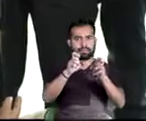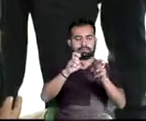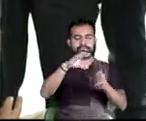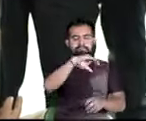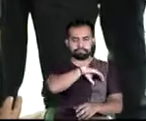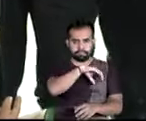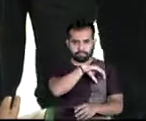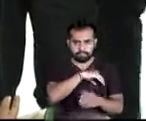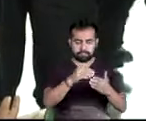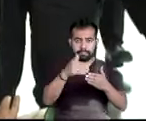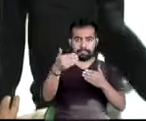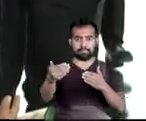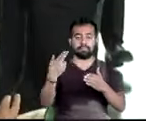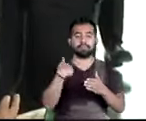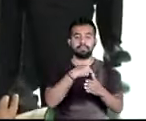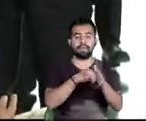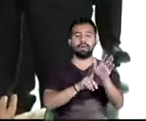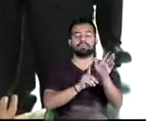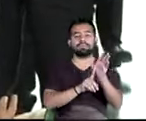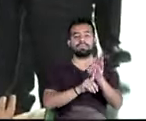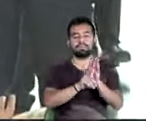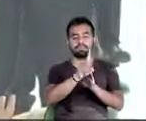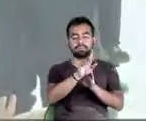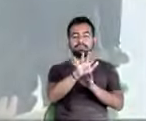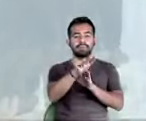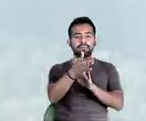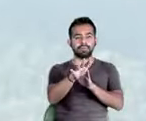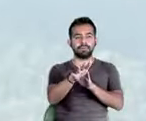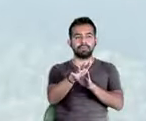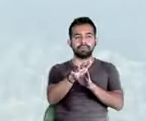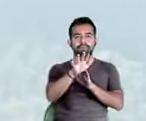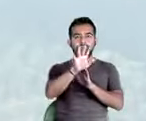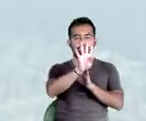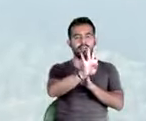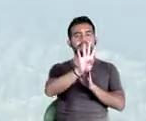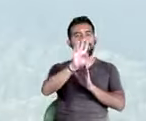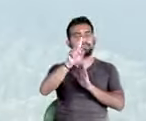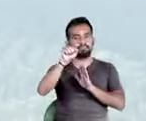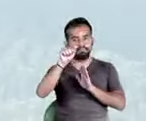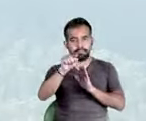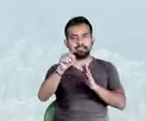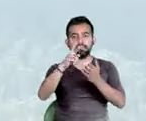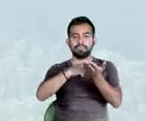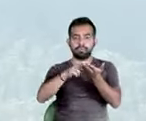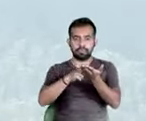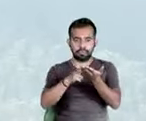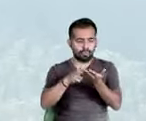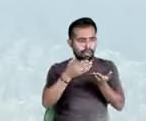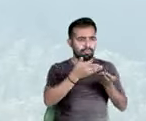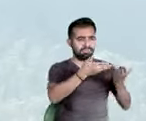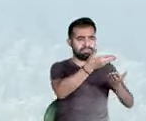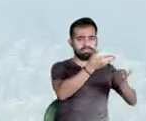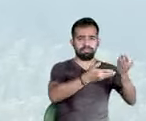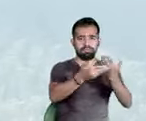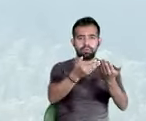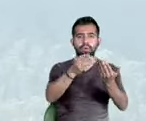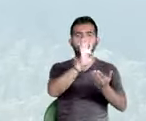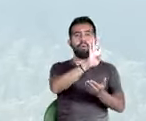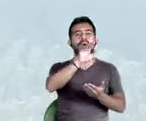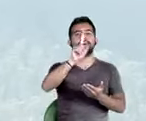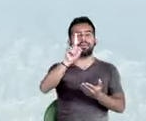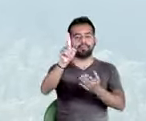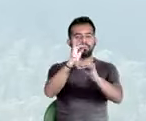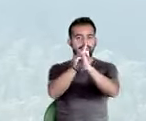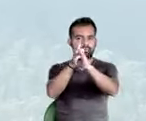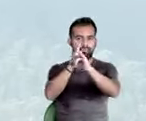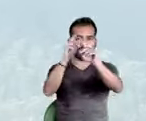hemos desarrollado al menos 41 reuniones con 41 entidades,